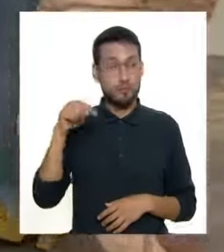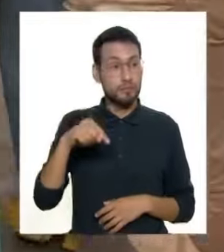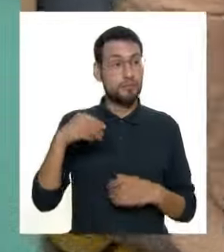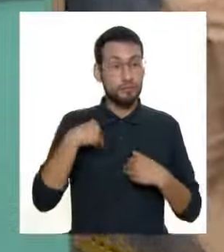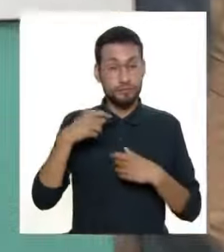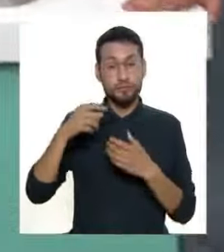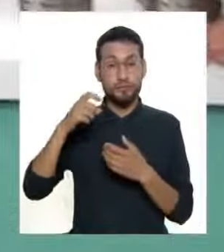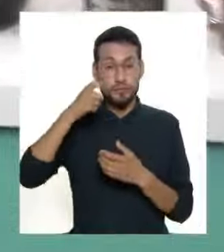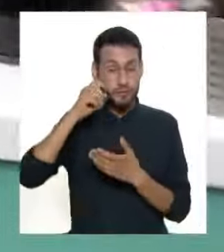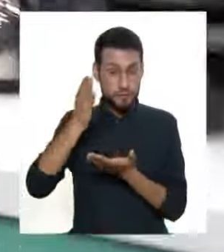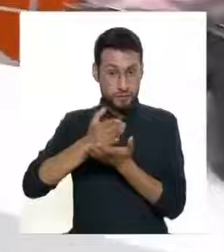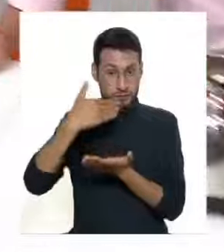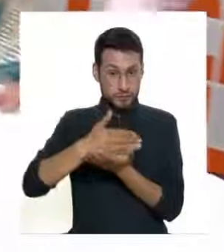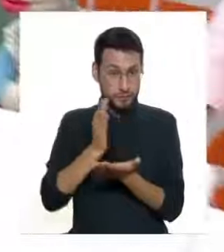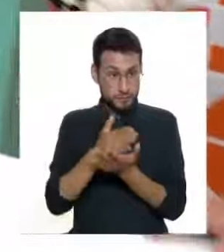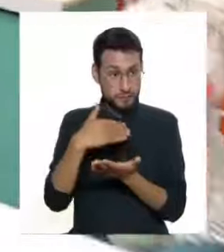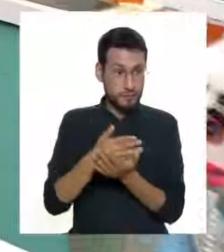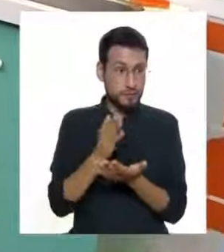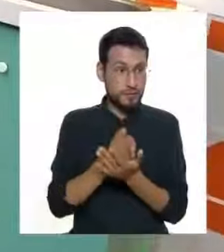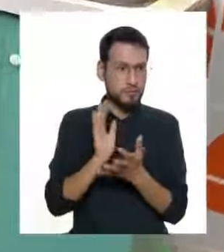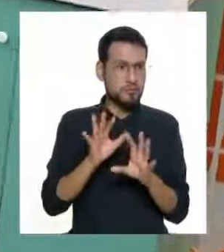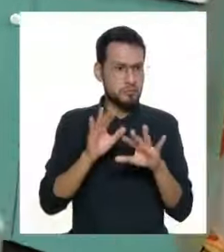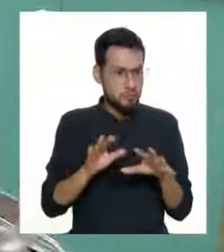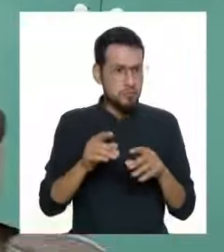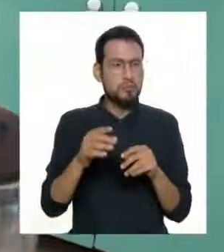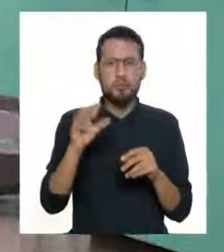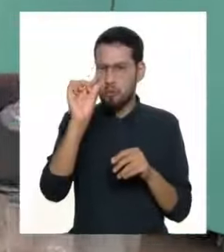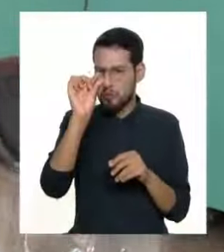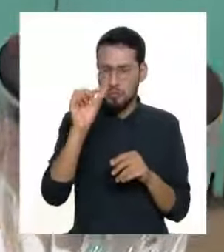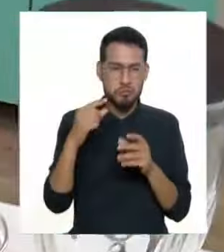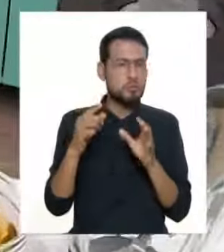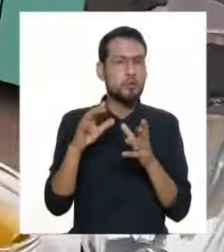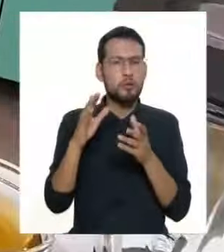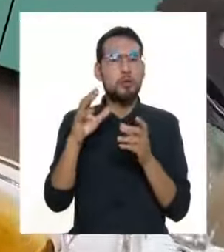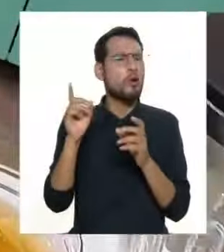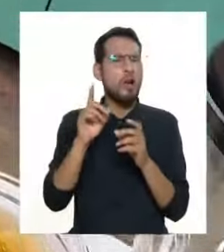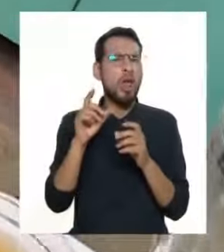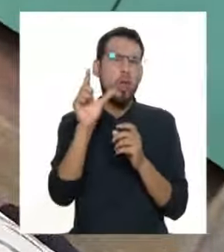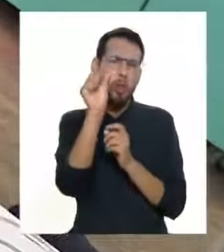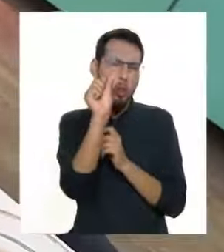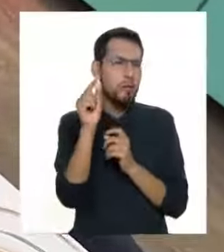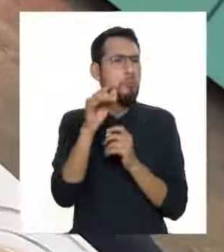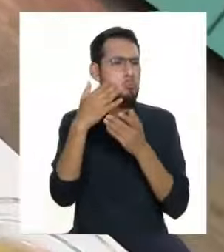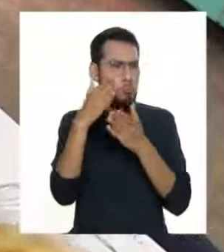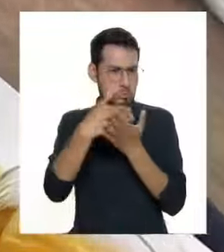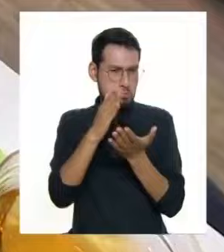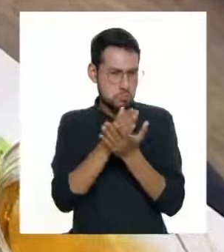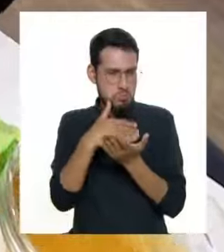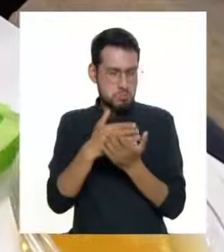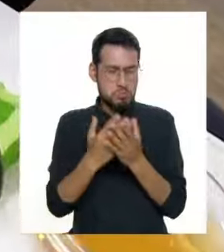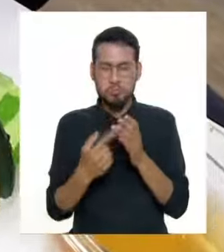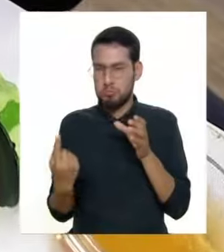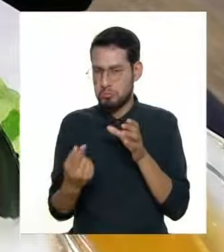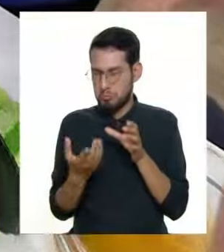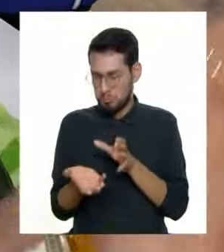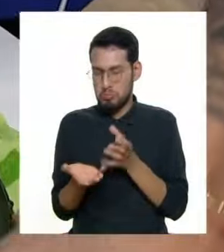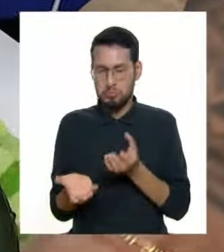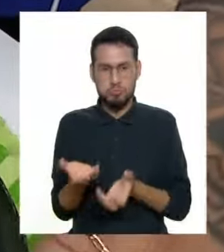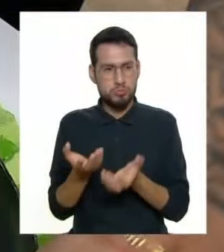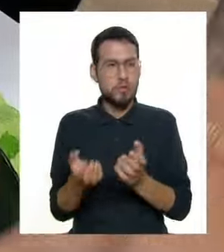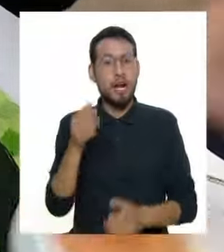una cebolla cortada en cuadrados. Uh-huh. No tan chiquito porque al final eso se va a licuar. Ya. ¿No? En brutuán. También le vamos a agregar el